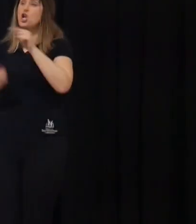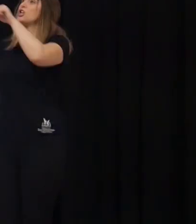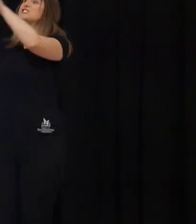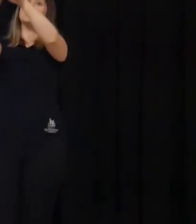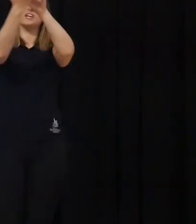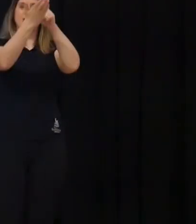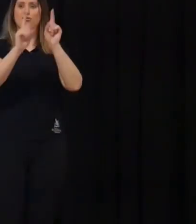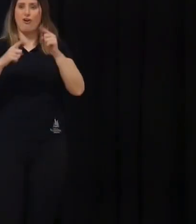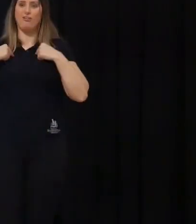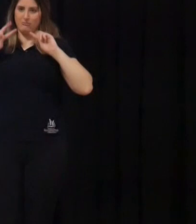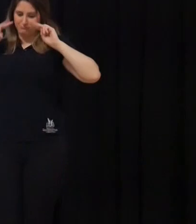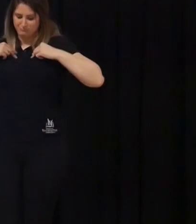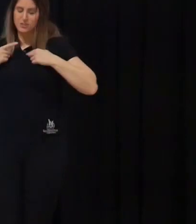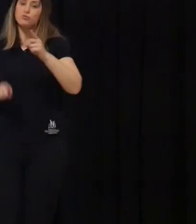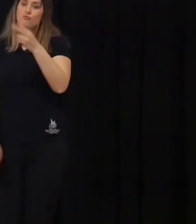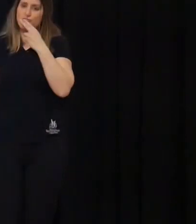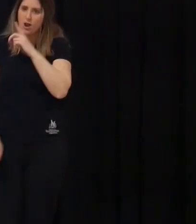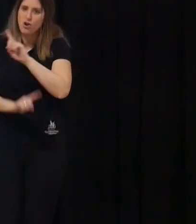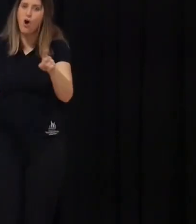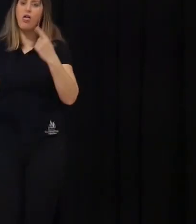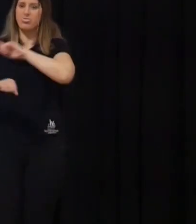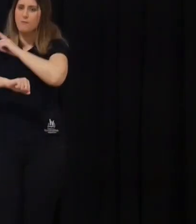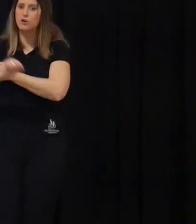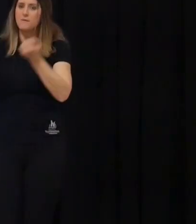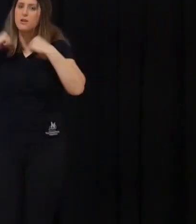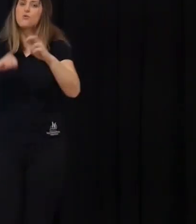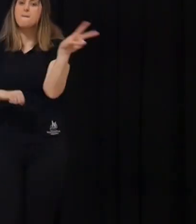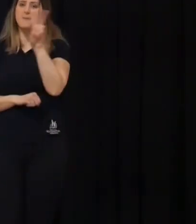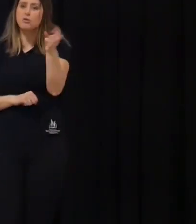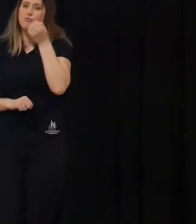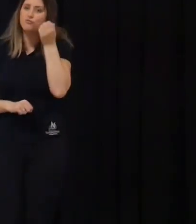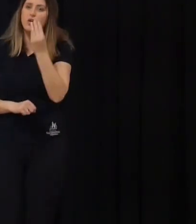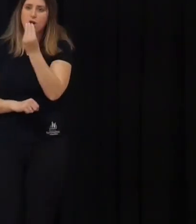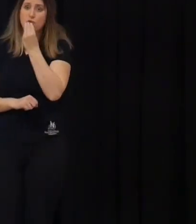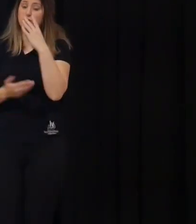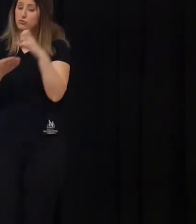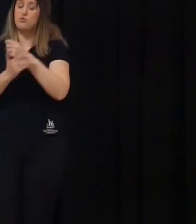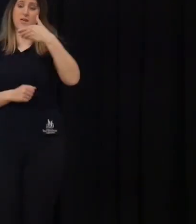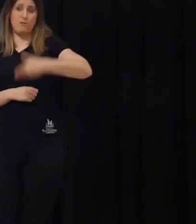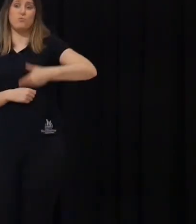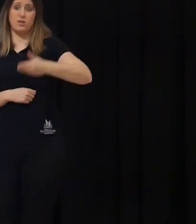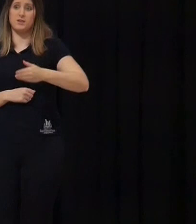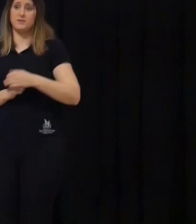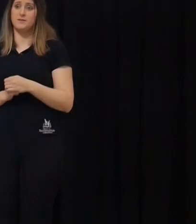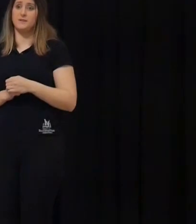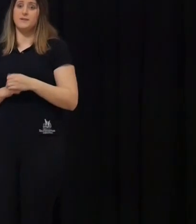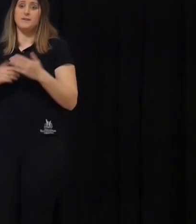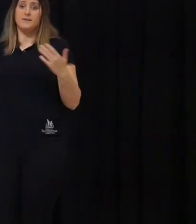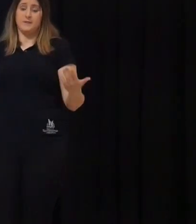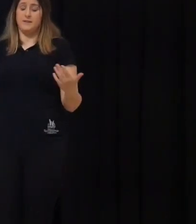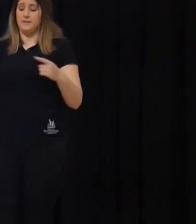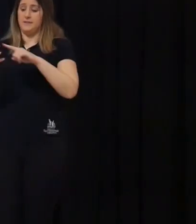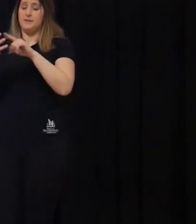No fumen, hagan deporte, coman verdura, no. Todo eso que es tan importante. Me despido con